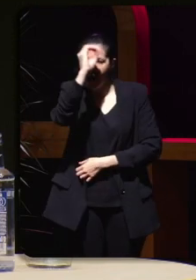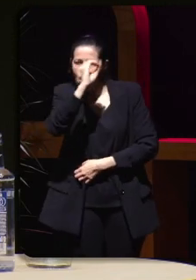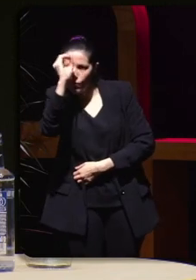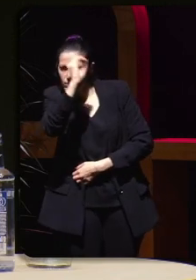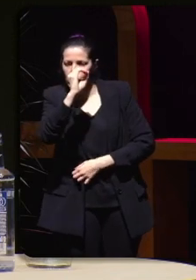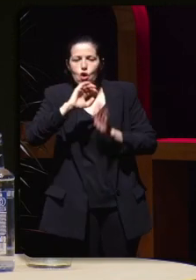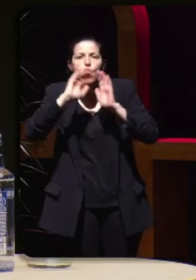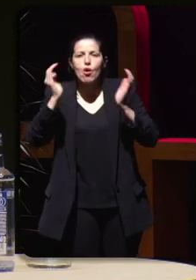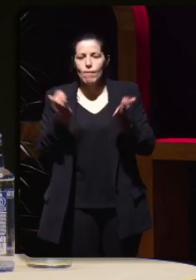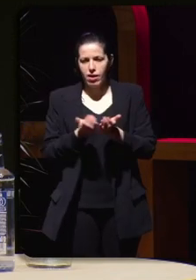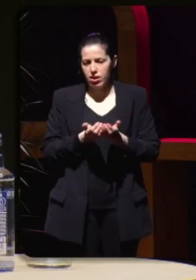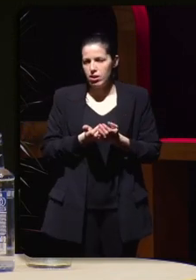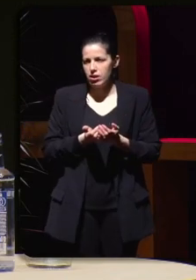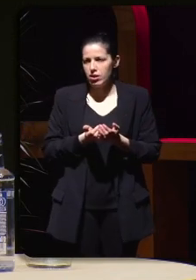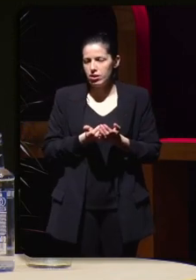global